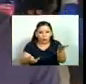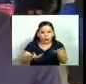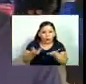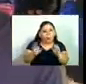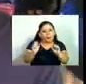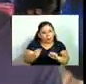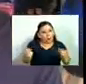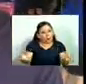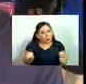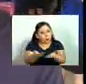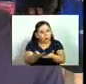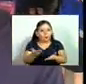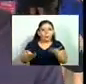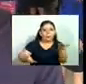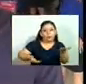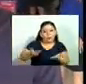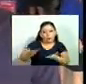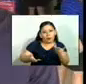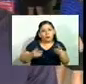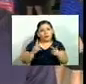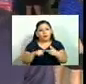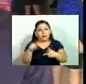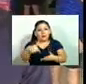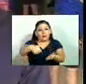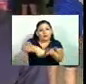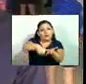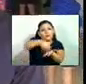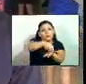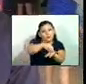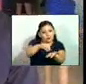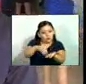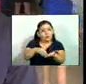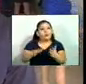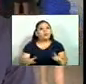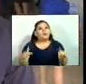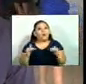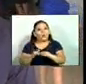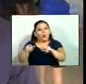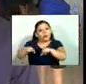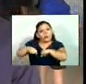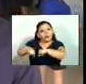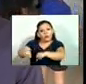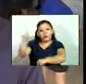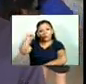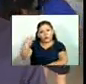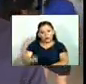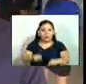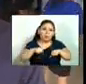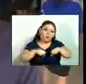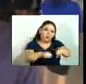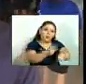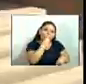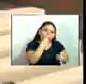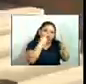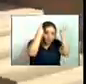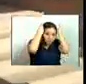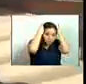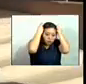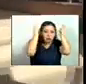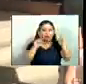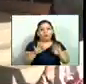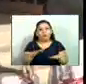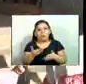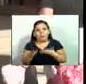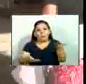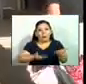habilitado con las ventas a nivel de municipio, además de los super selectos y despensas, pero lo que es público creo que es